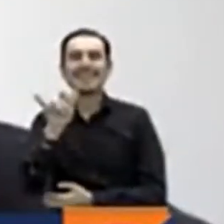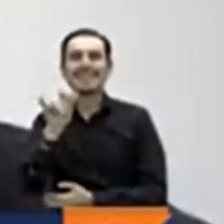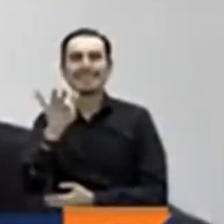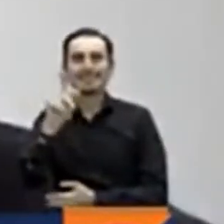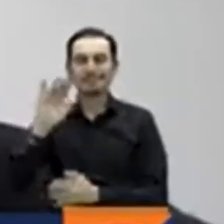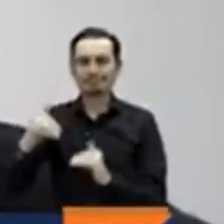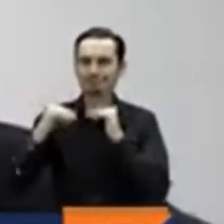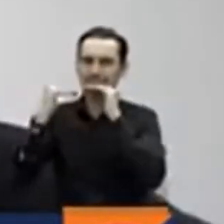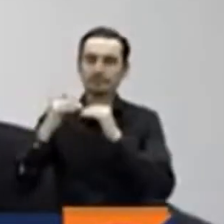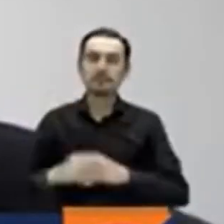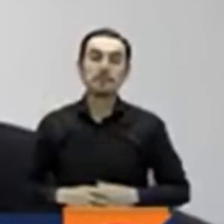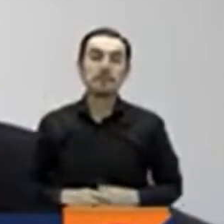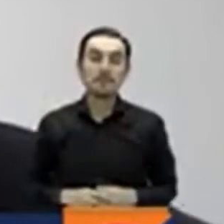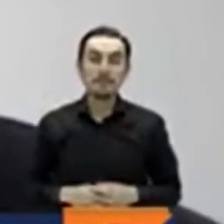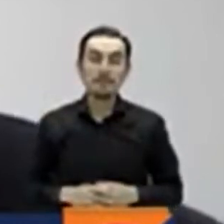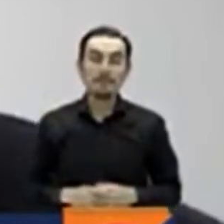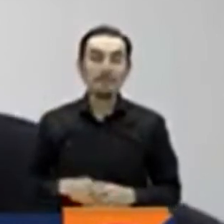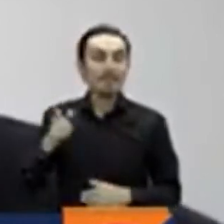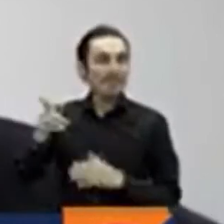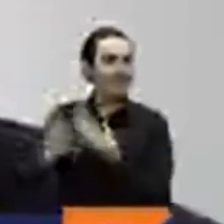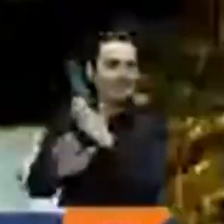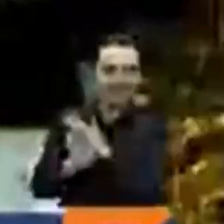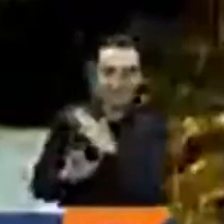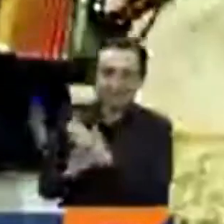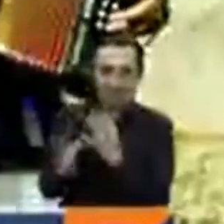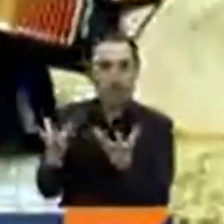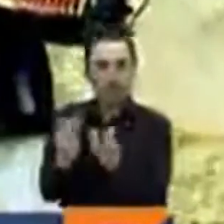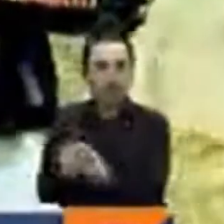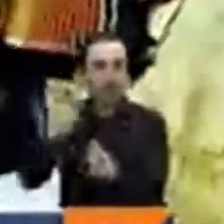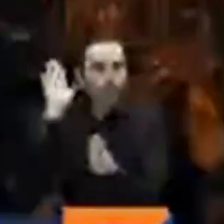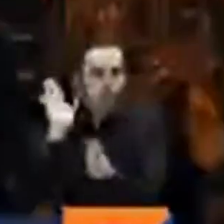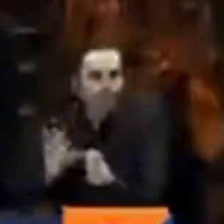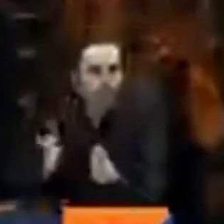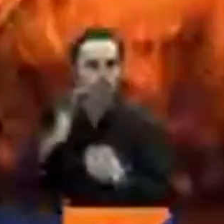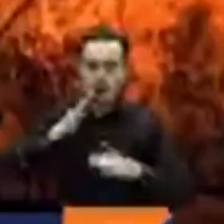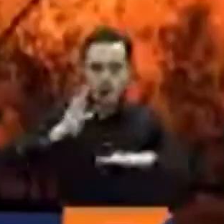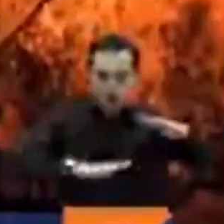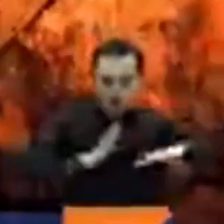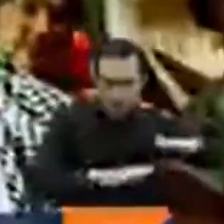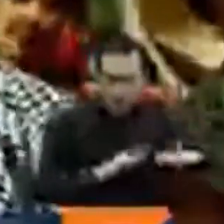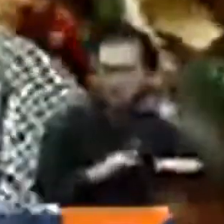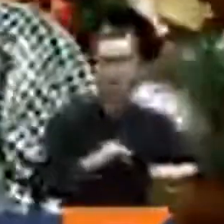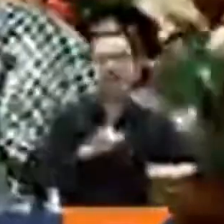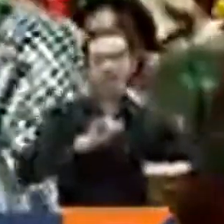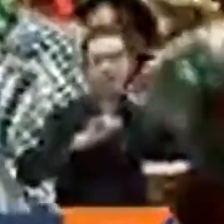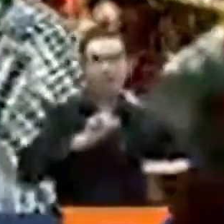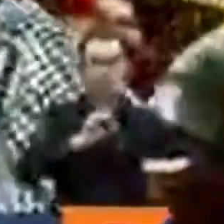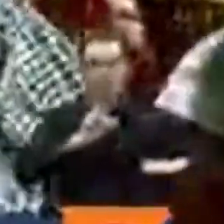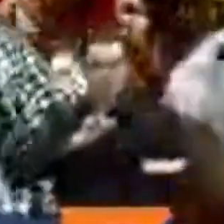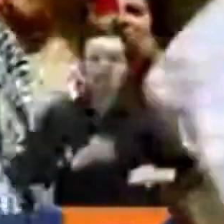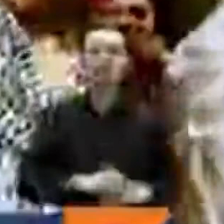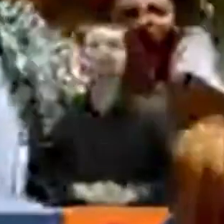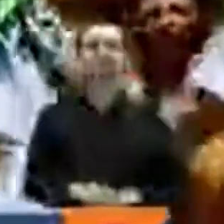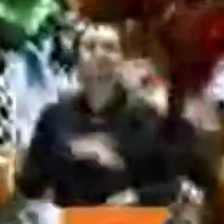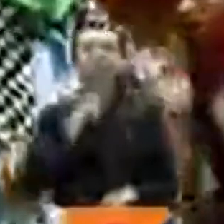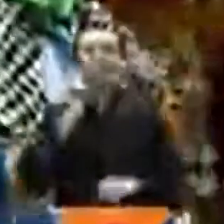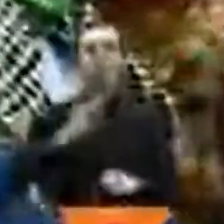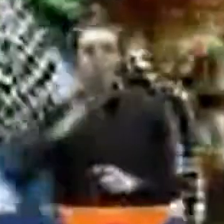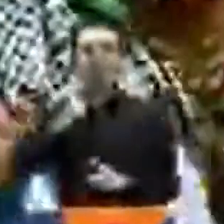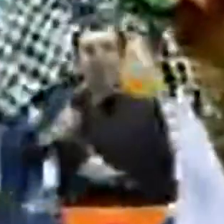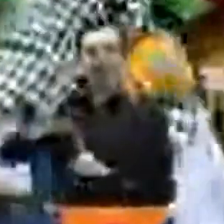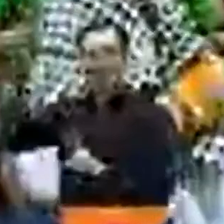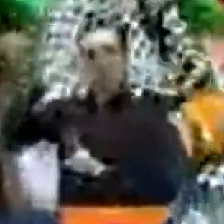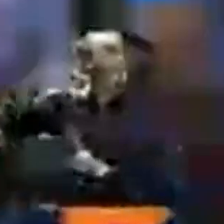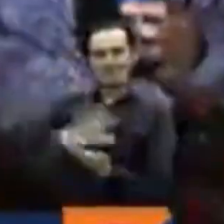lo sigue y lo continúa el grupo, como los tambores de Totó. Una carrera que le permitió llevar los sonidos de la